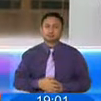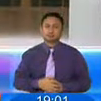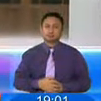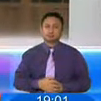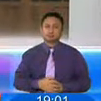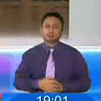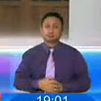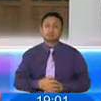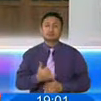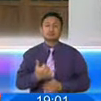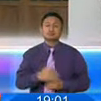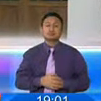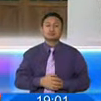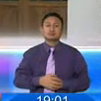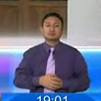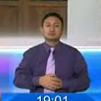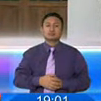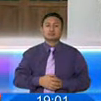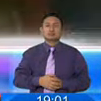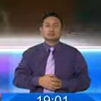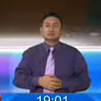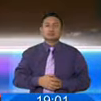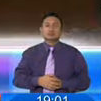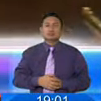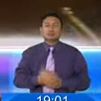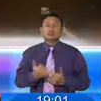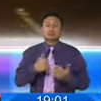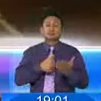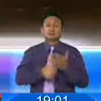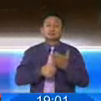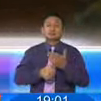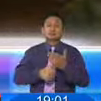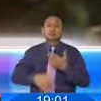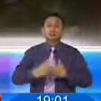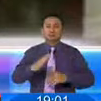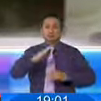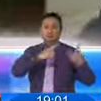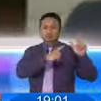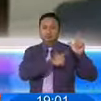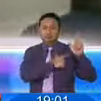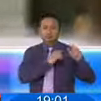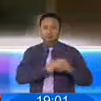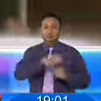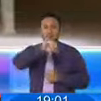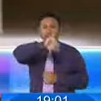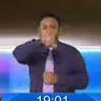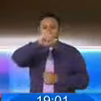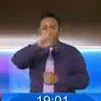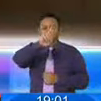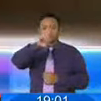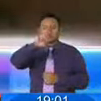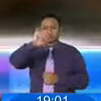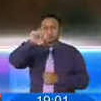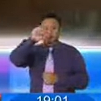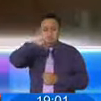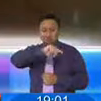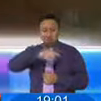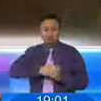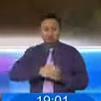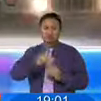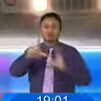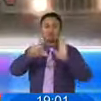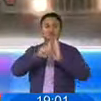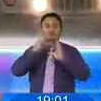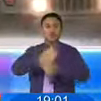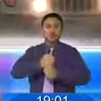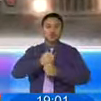En rueda de prensa, el general del Ejército en servicio pasivo y actual ministro de Defensa, Osvaldo Jarrín, confirmó que en función de la política de seguridad nacional